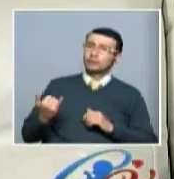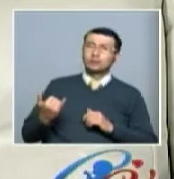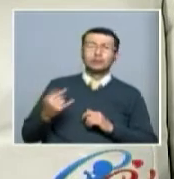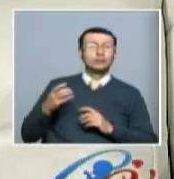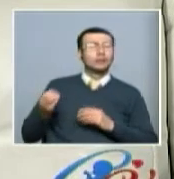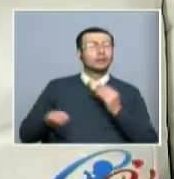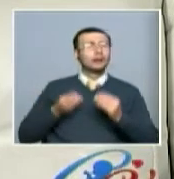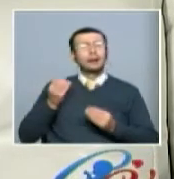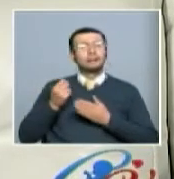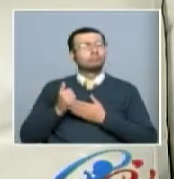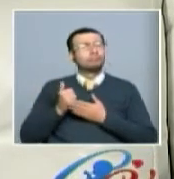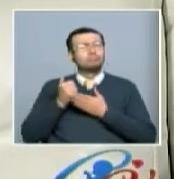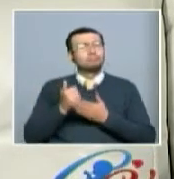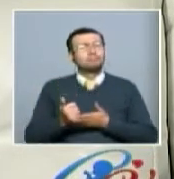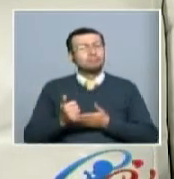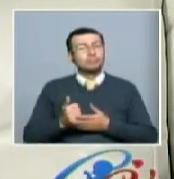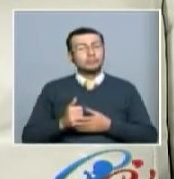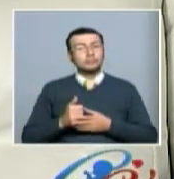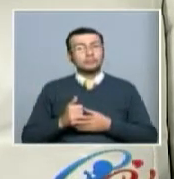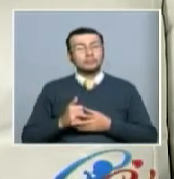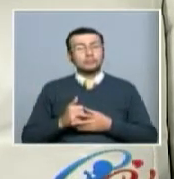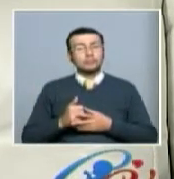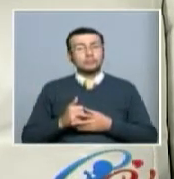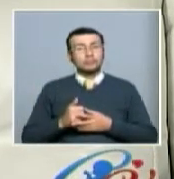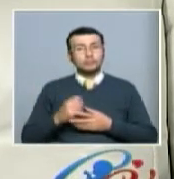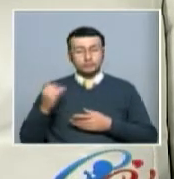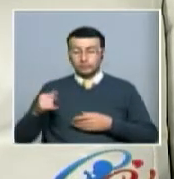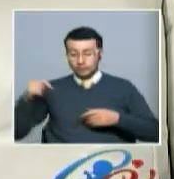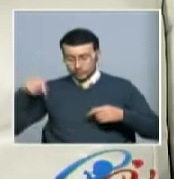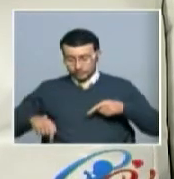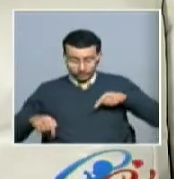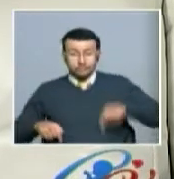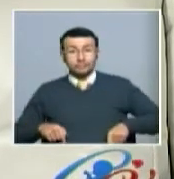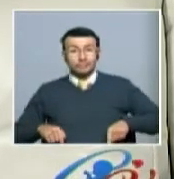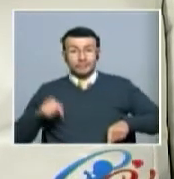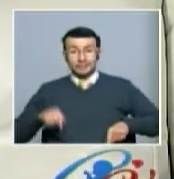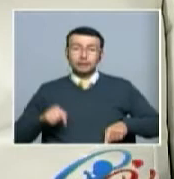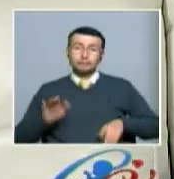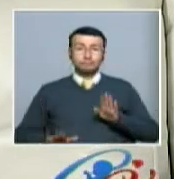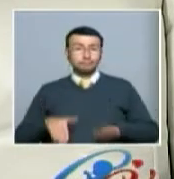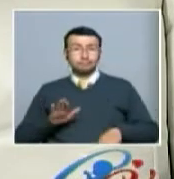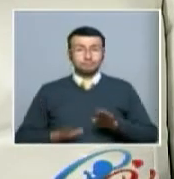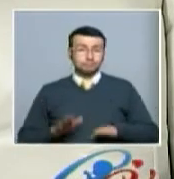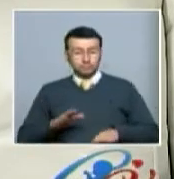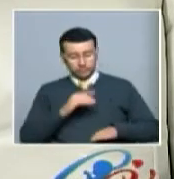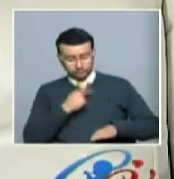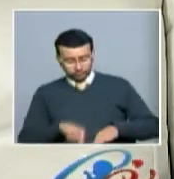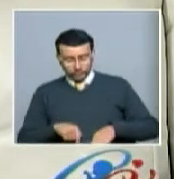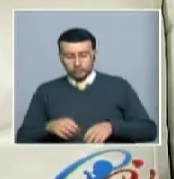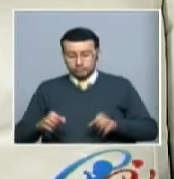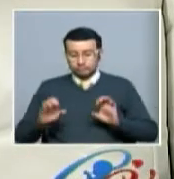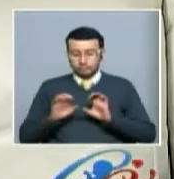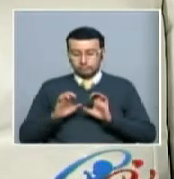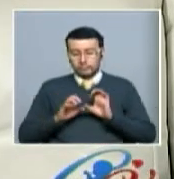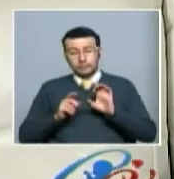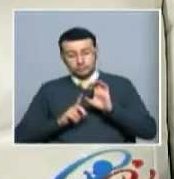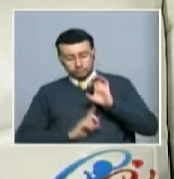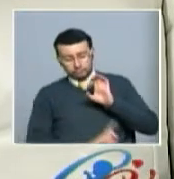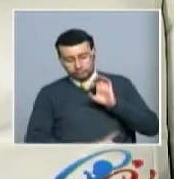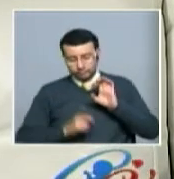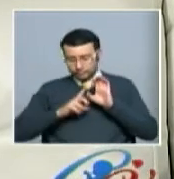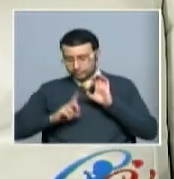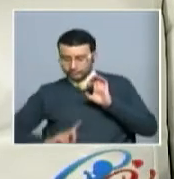contribuye a la inervación de todo el miembro inferior, especialmente por los nervios ciático poplito interno y ciático poplito